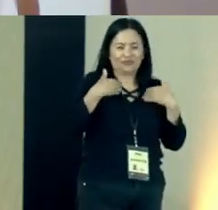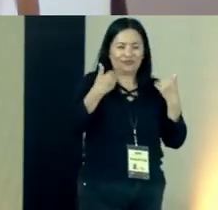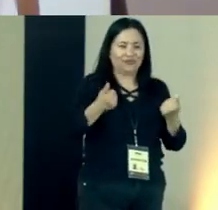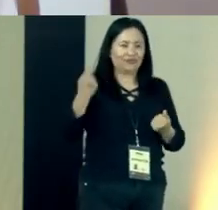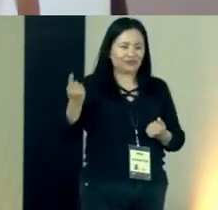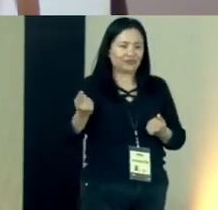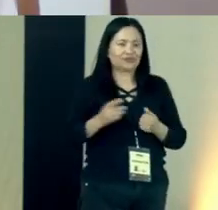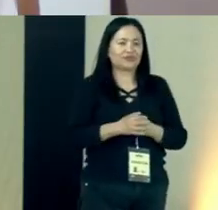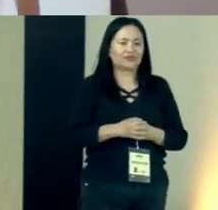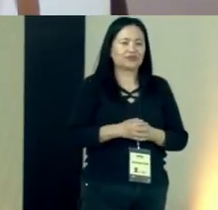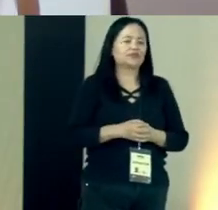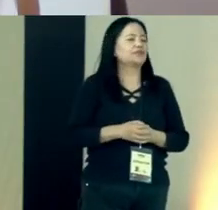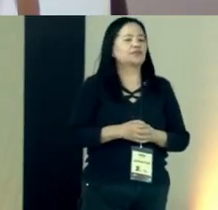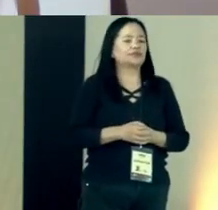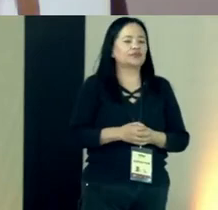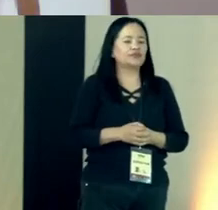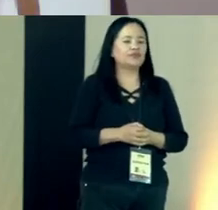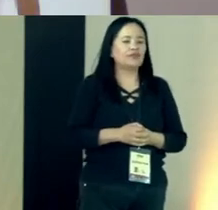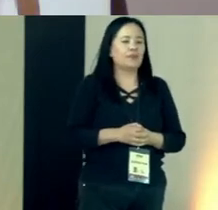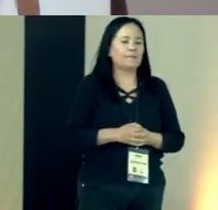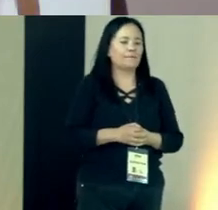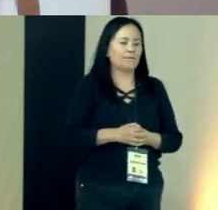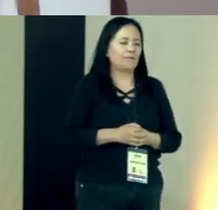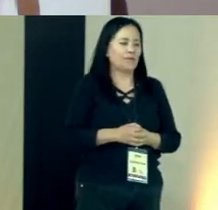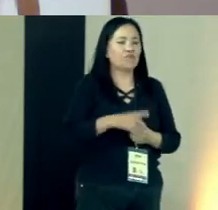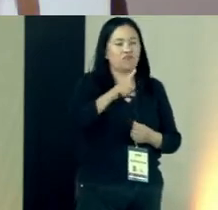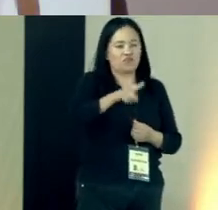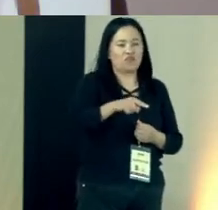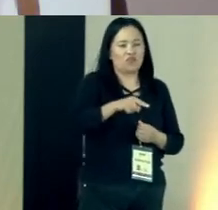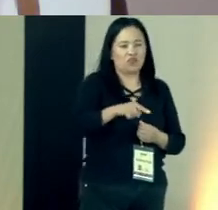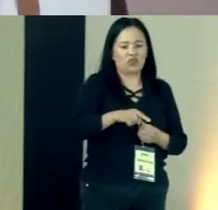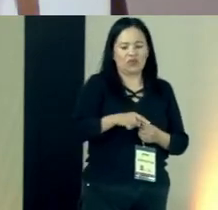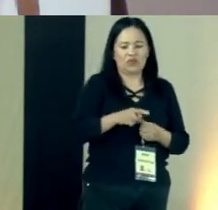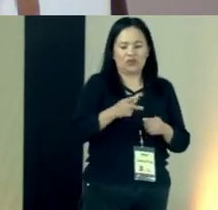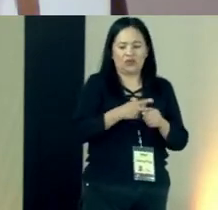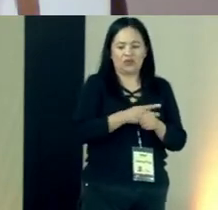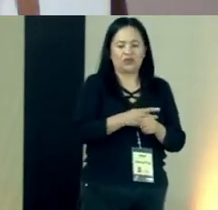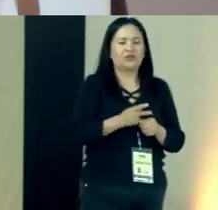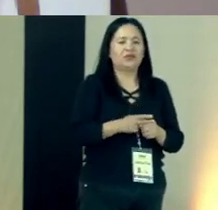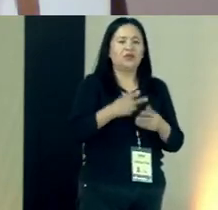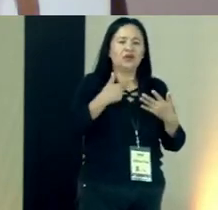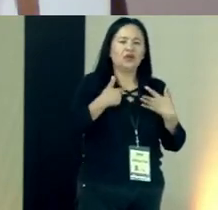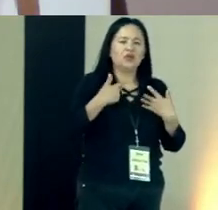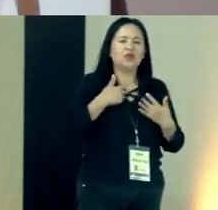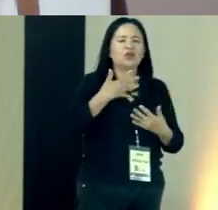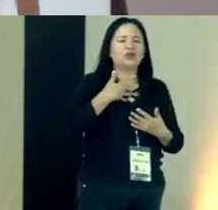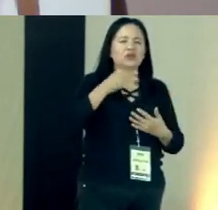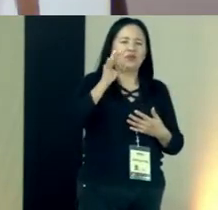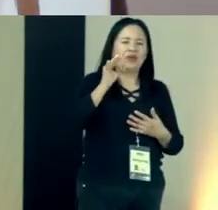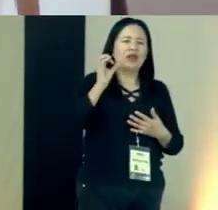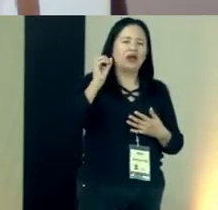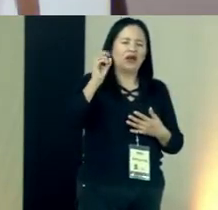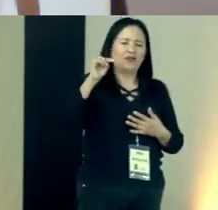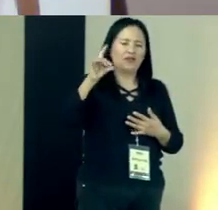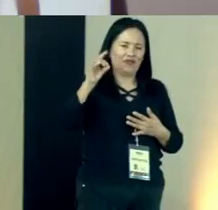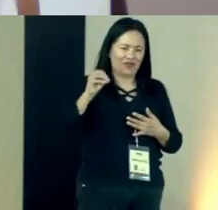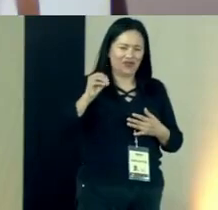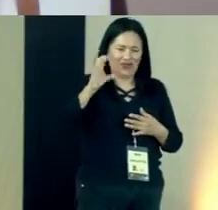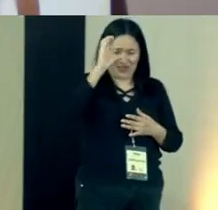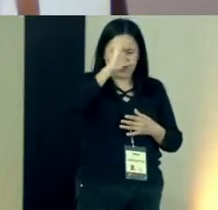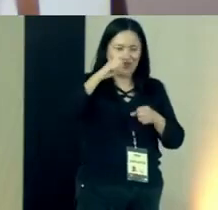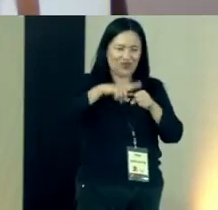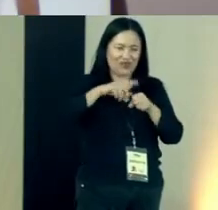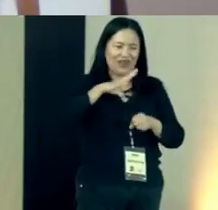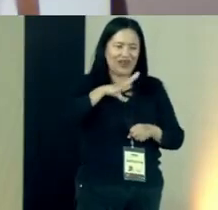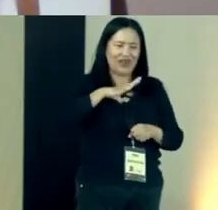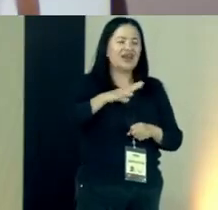Assis, entender esta situación. Y sobre todo, por ejemplo, el otro que está en el Fondo de Cultura Económica, Las Memorias Póstumas de Brás Cubas, ¿no? Con